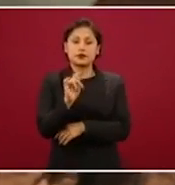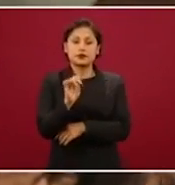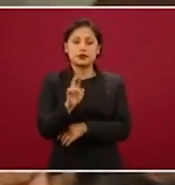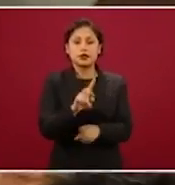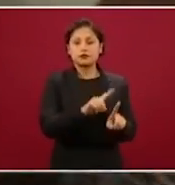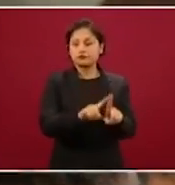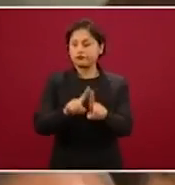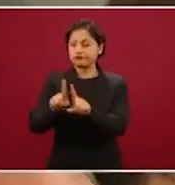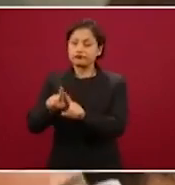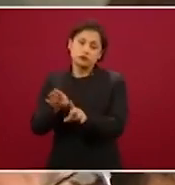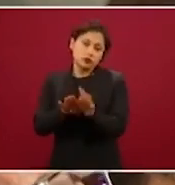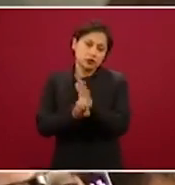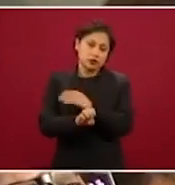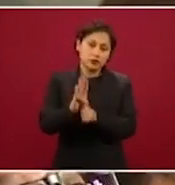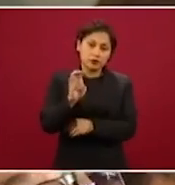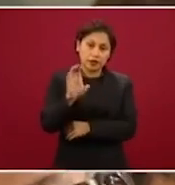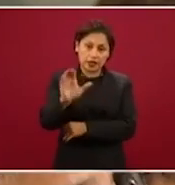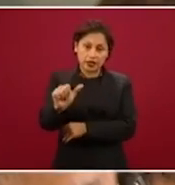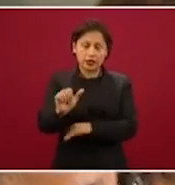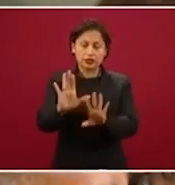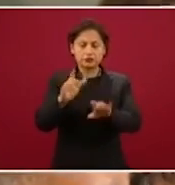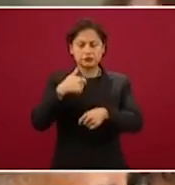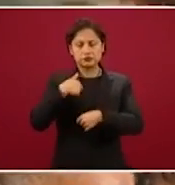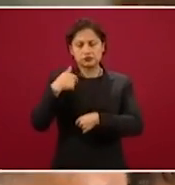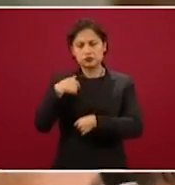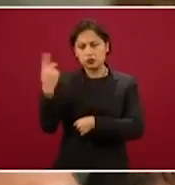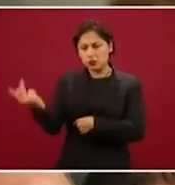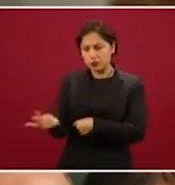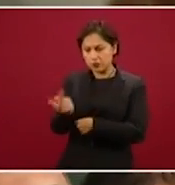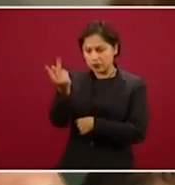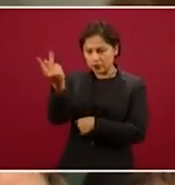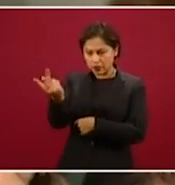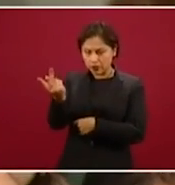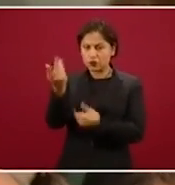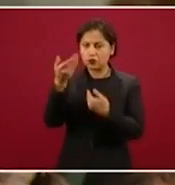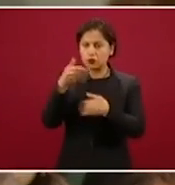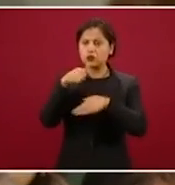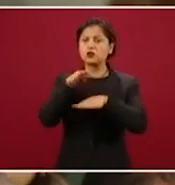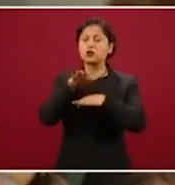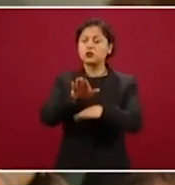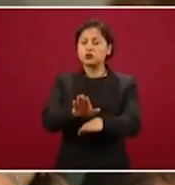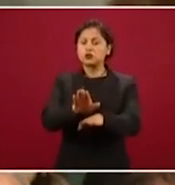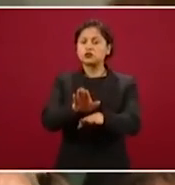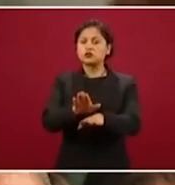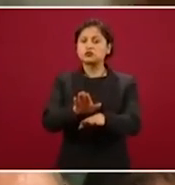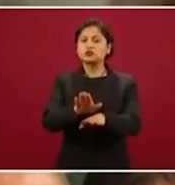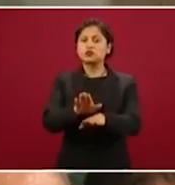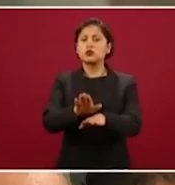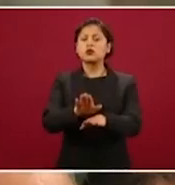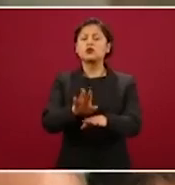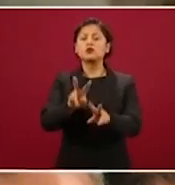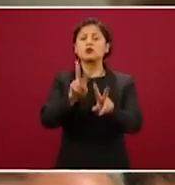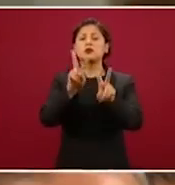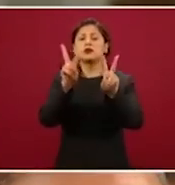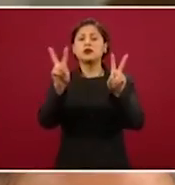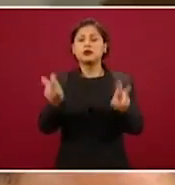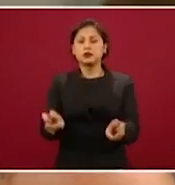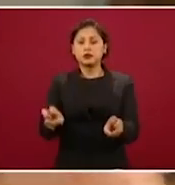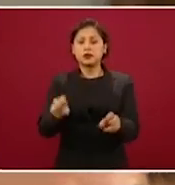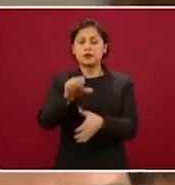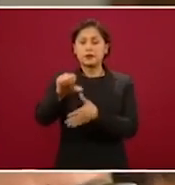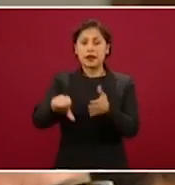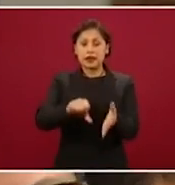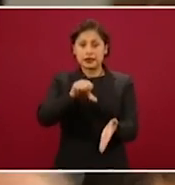le quería preguntar, ¿quién sería la persona encargada de los centros de integradores? ¿Quién es